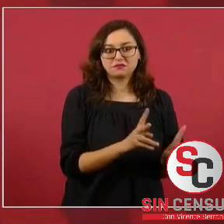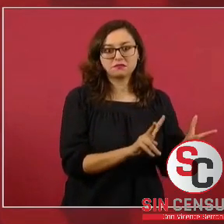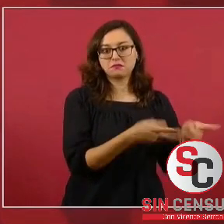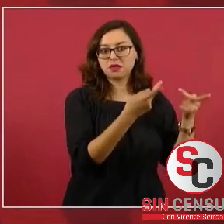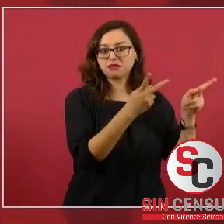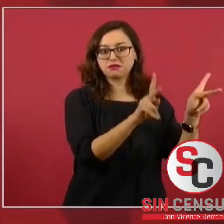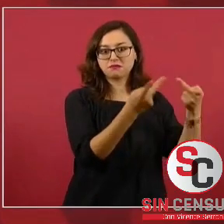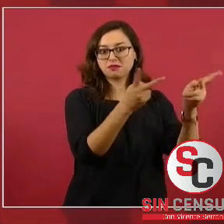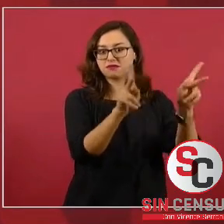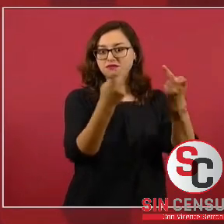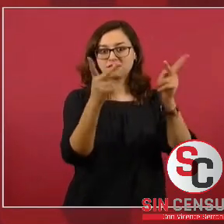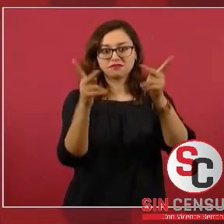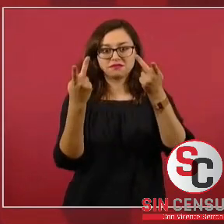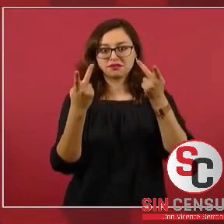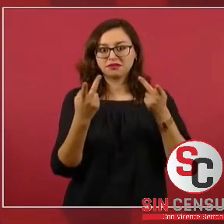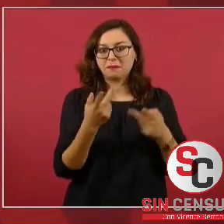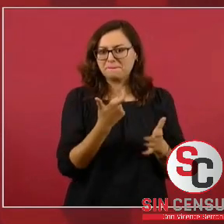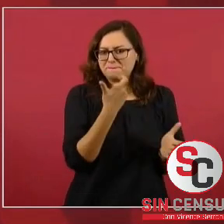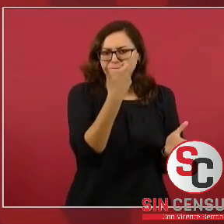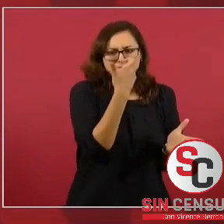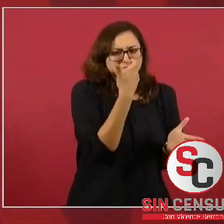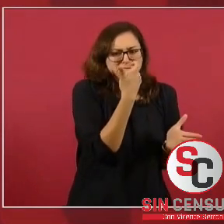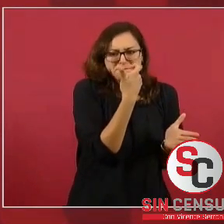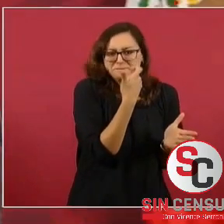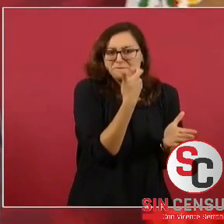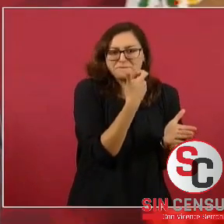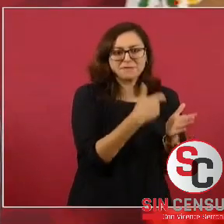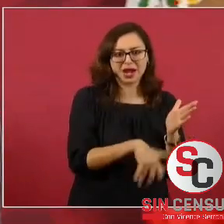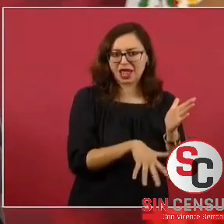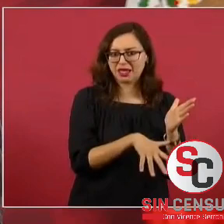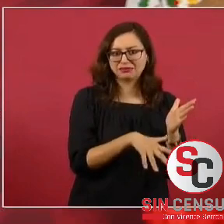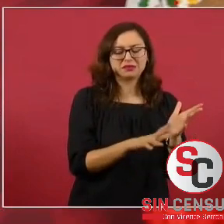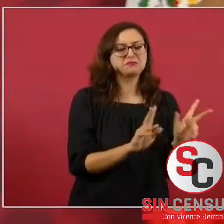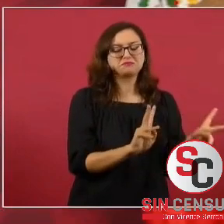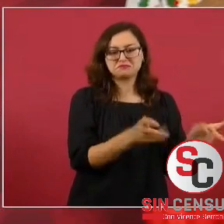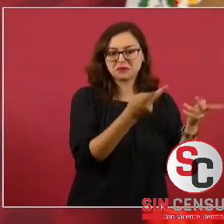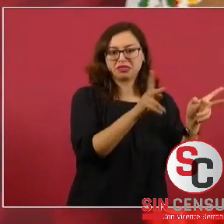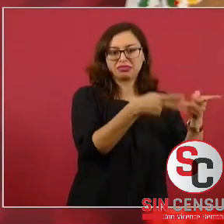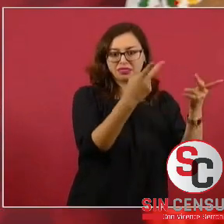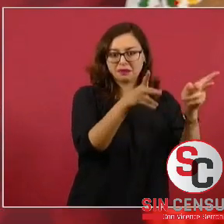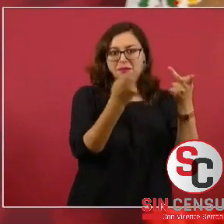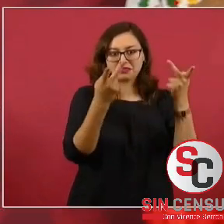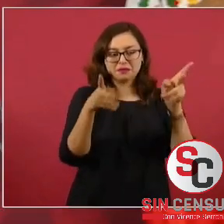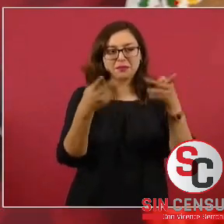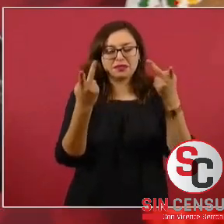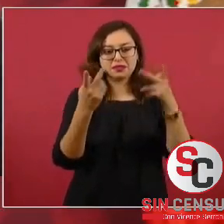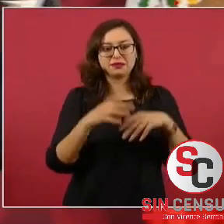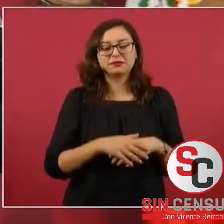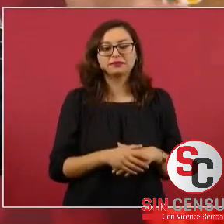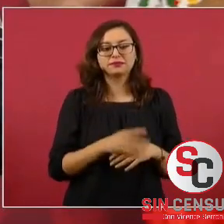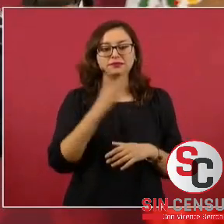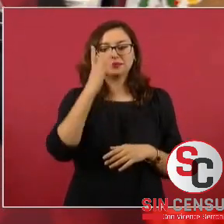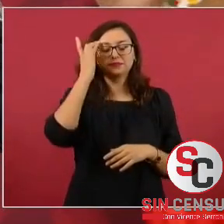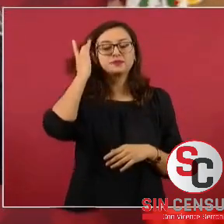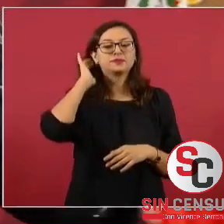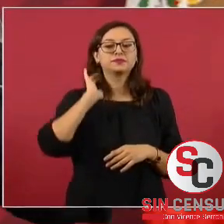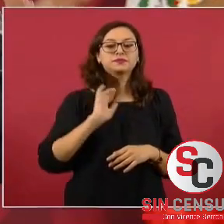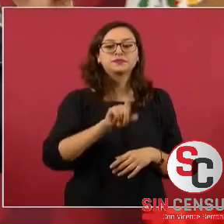No estaba en venta la Deer Park. Esto cuando la pandemia, porque todos